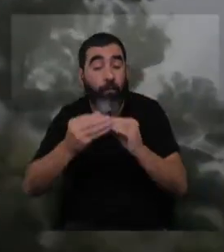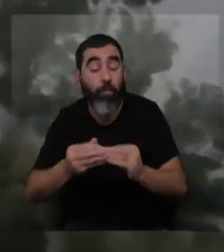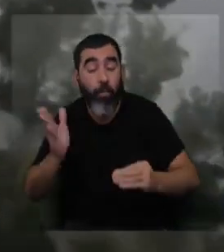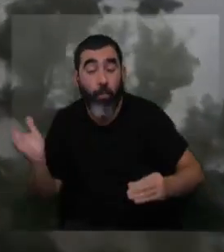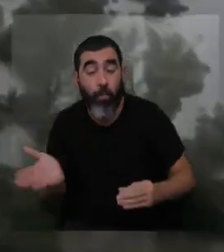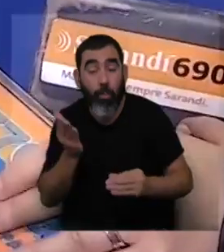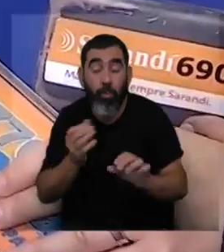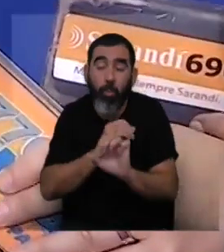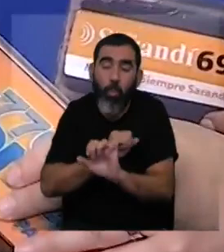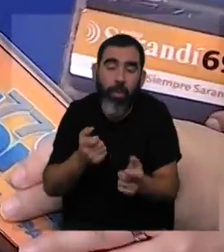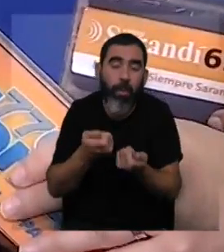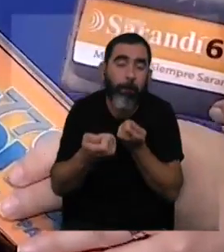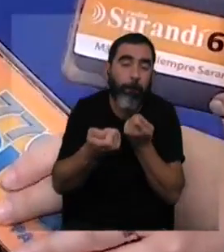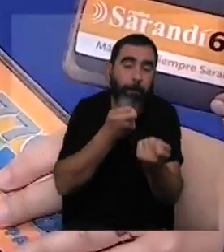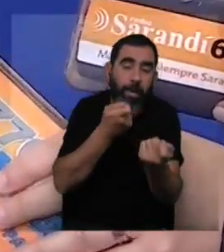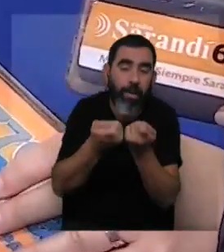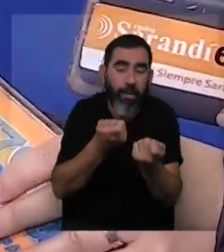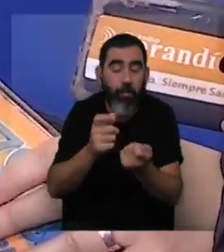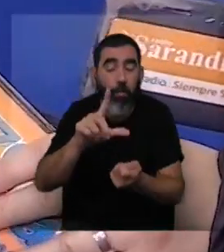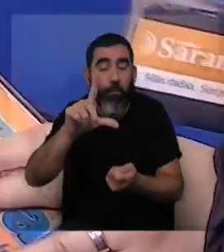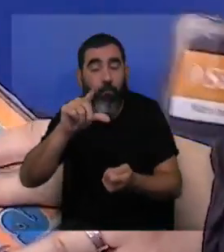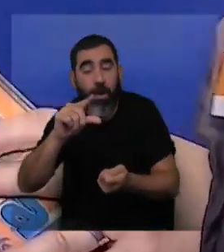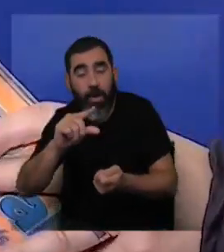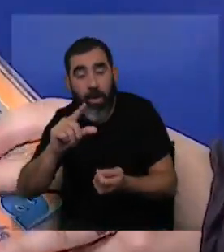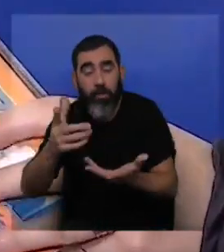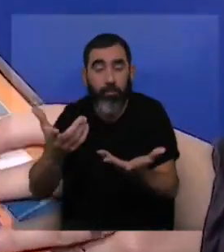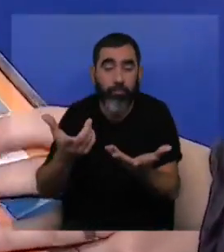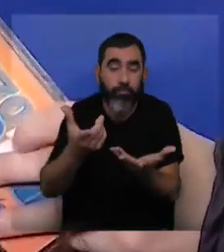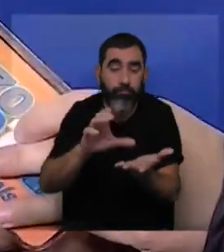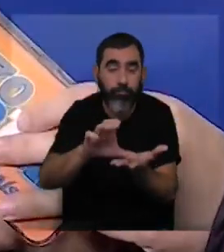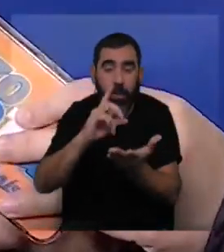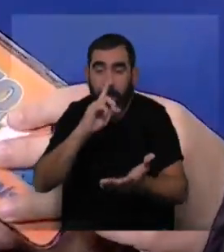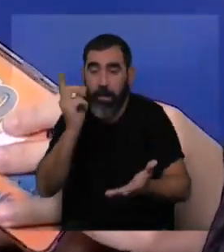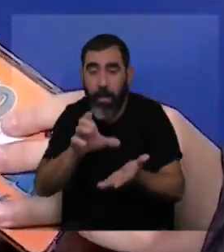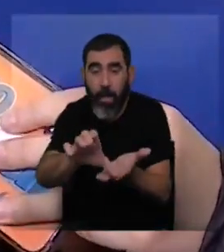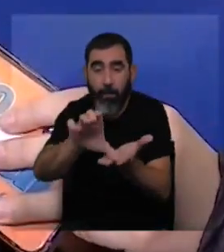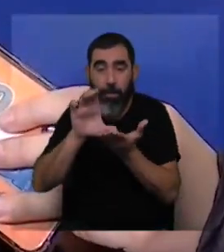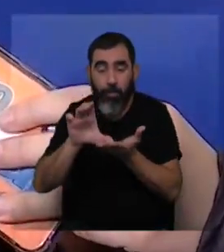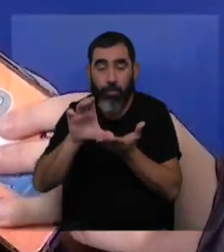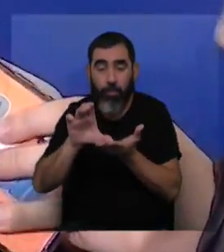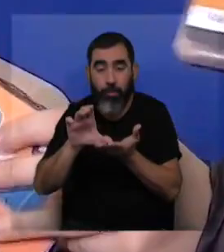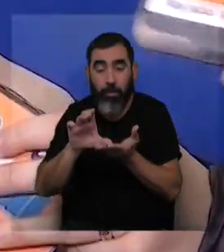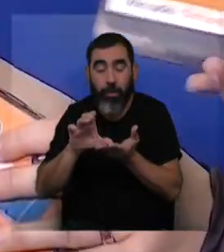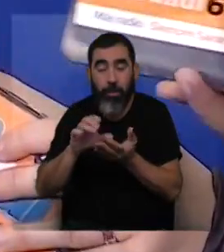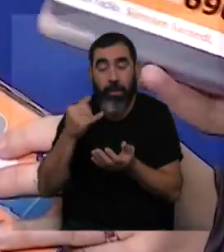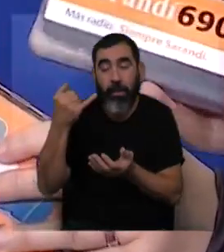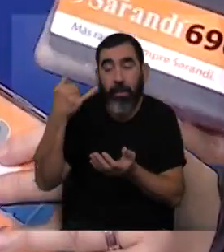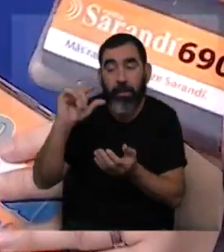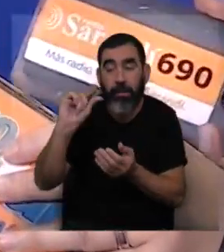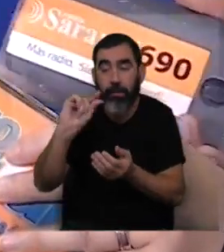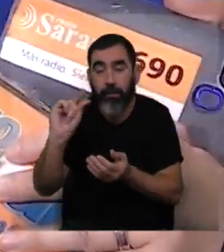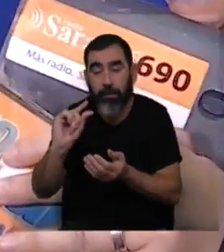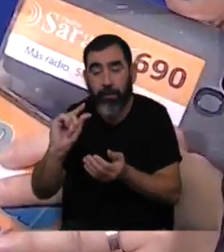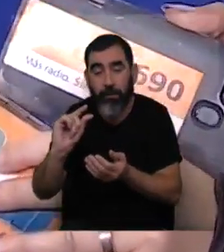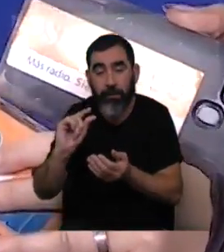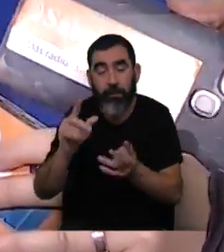productor puede acceder a condiciones, a dineros de rápida y libre disponibilidad, y que tienen un retorno